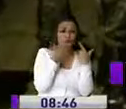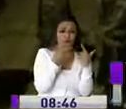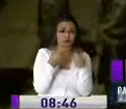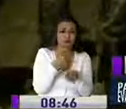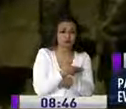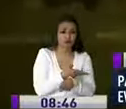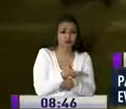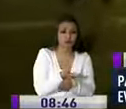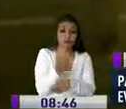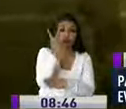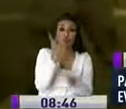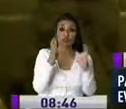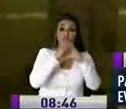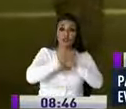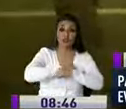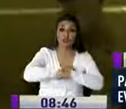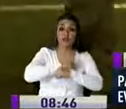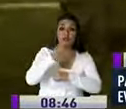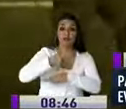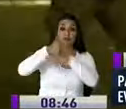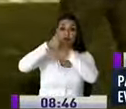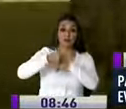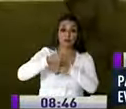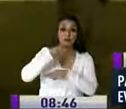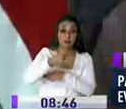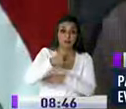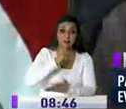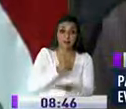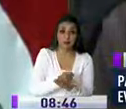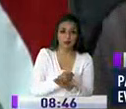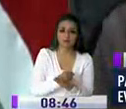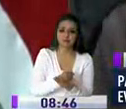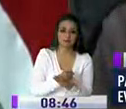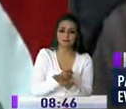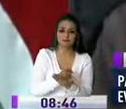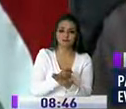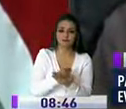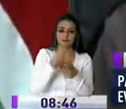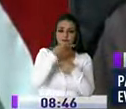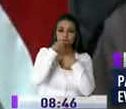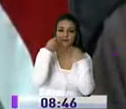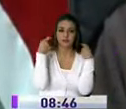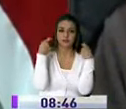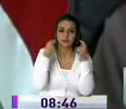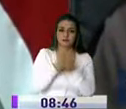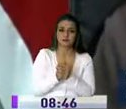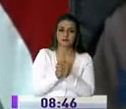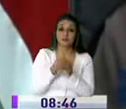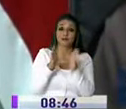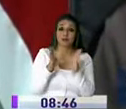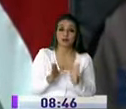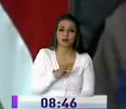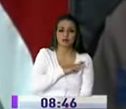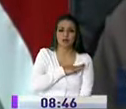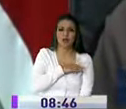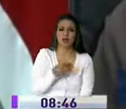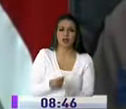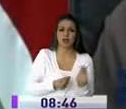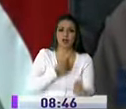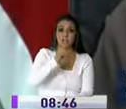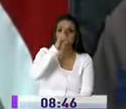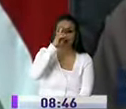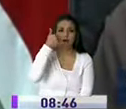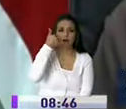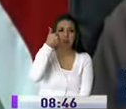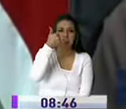de la medianoche las autoridades de la provincia descartaron la amenaza. Malos ciudadanos que utilizan estas llamadas para